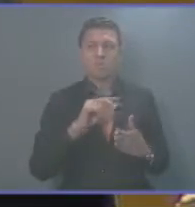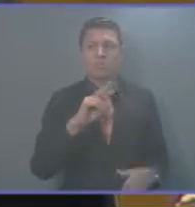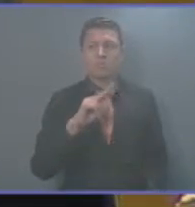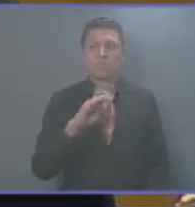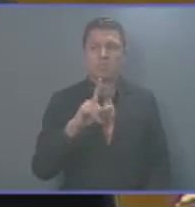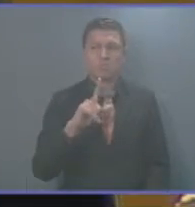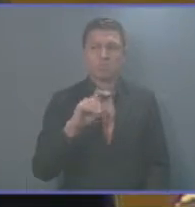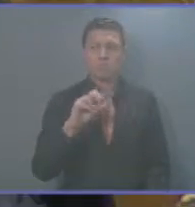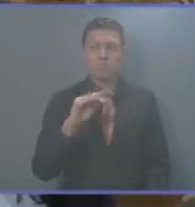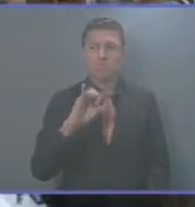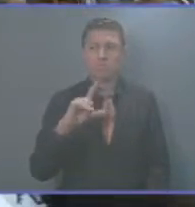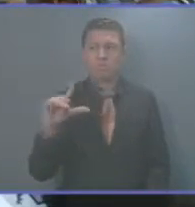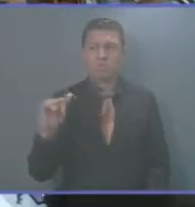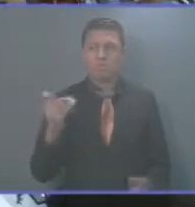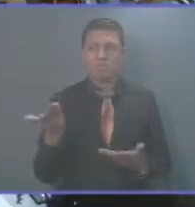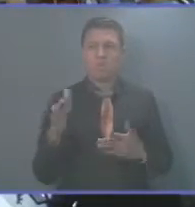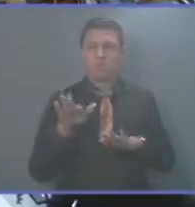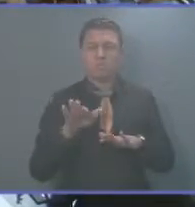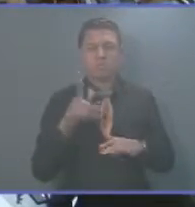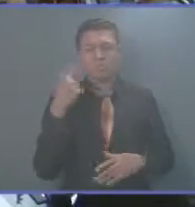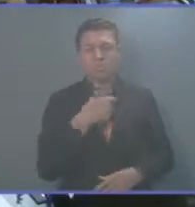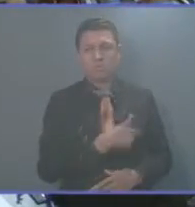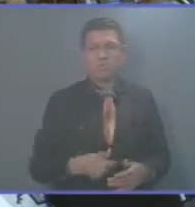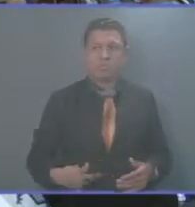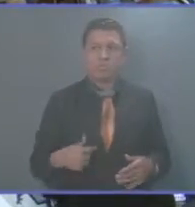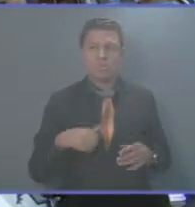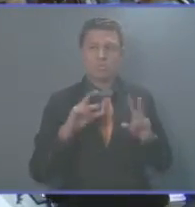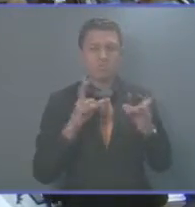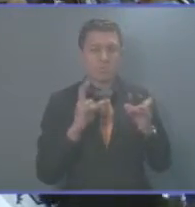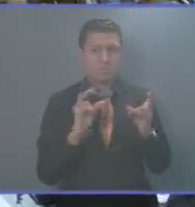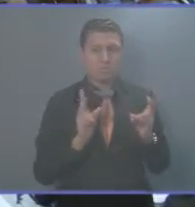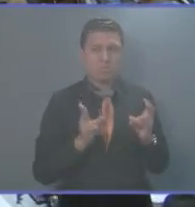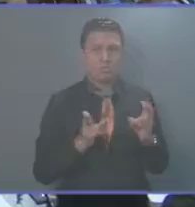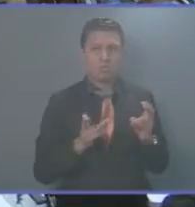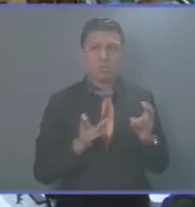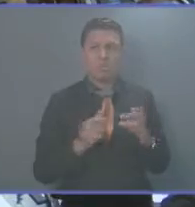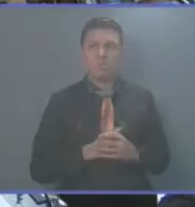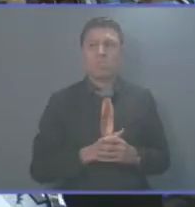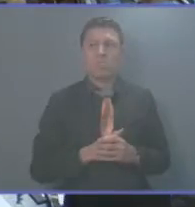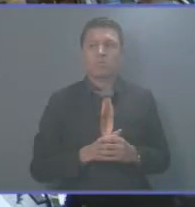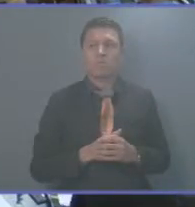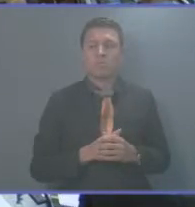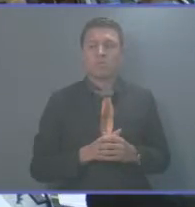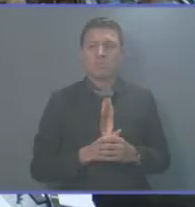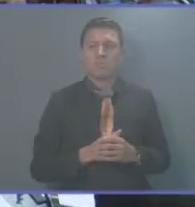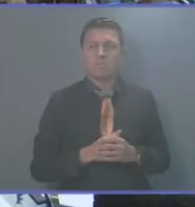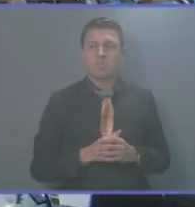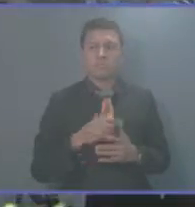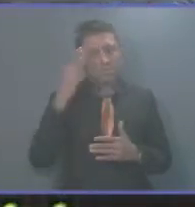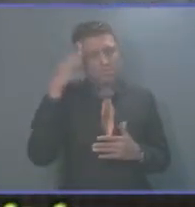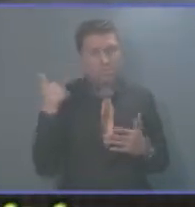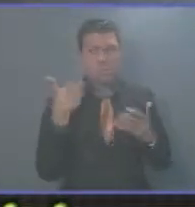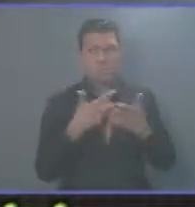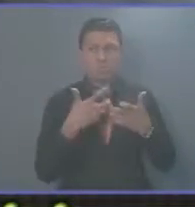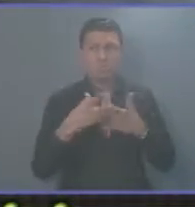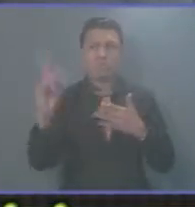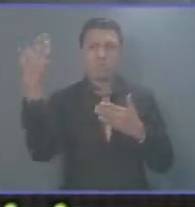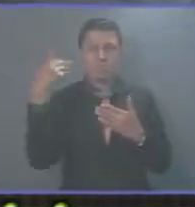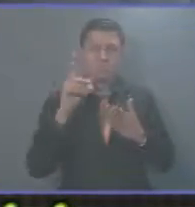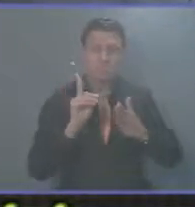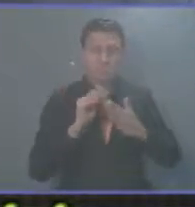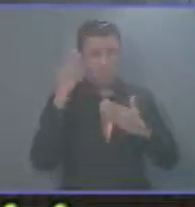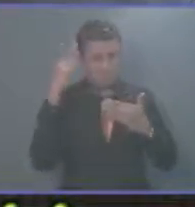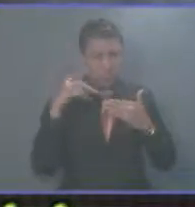Beltrán Bonilla. Gracias, señor presidente. Sobre el mismo tema de la compañera diputada Rina